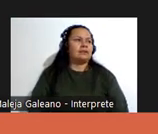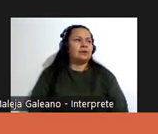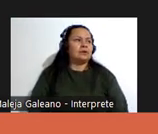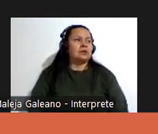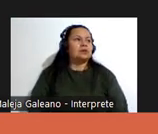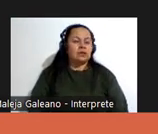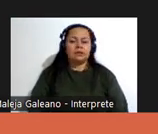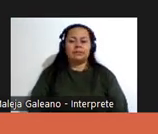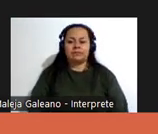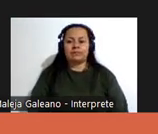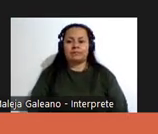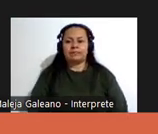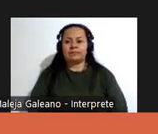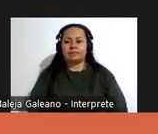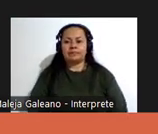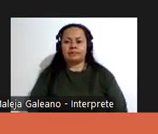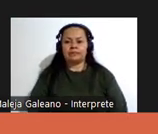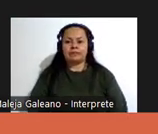¿Listo?